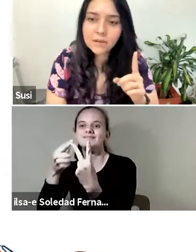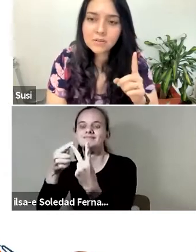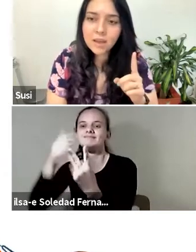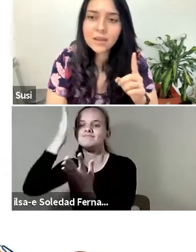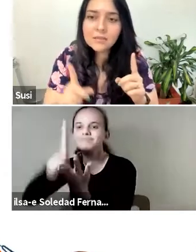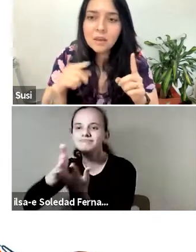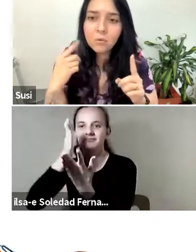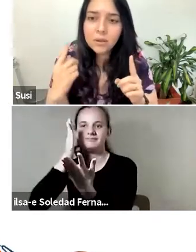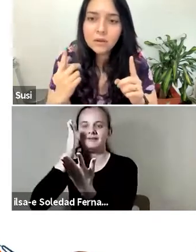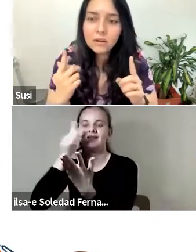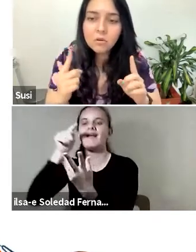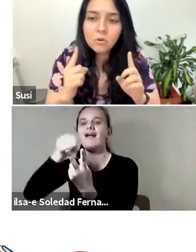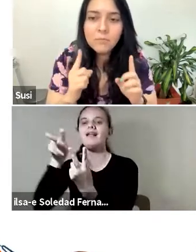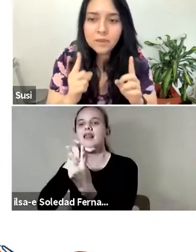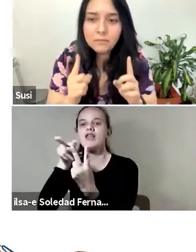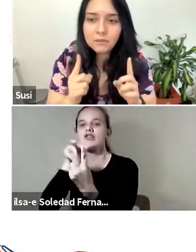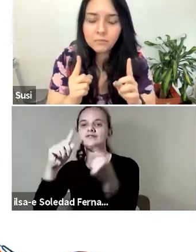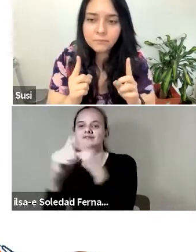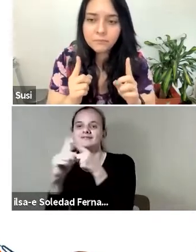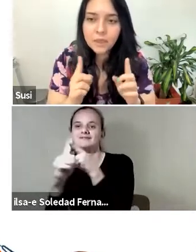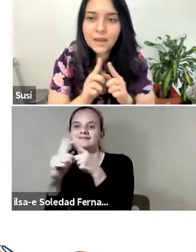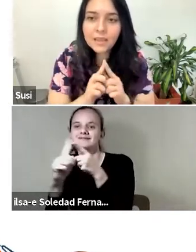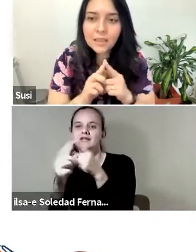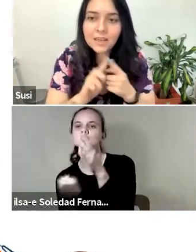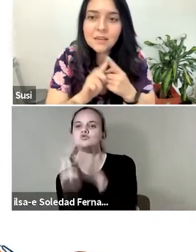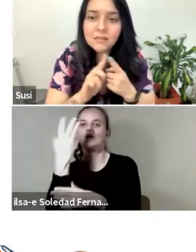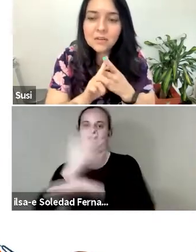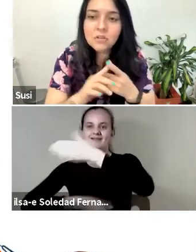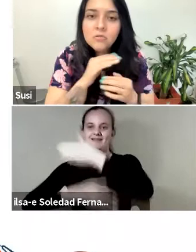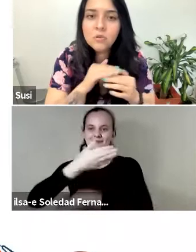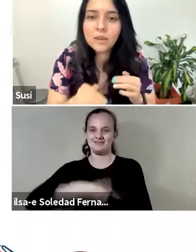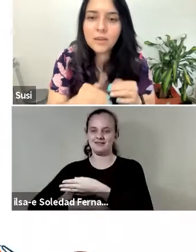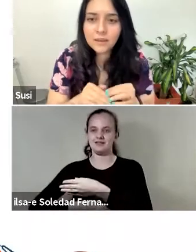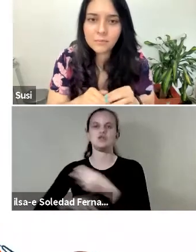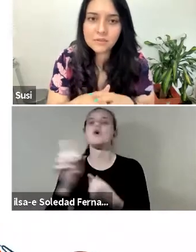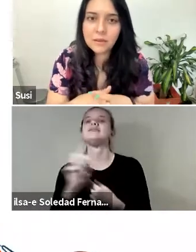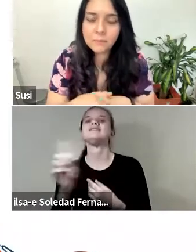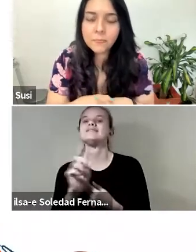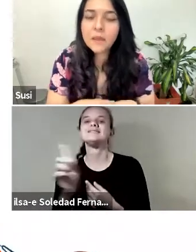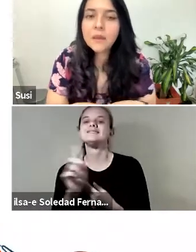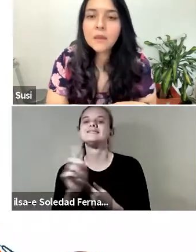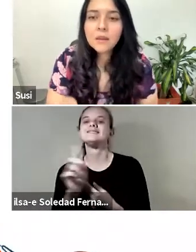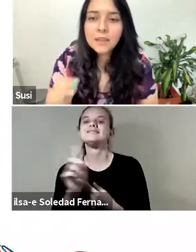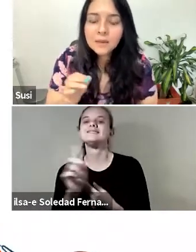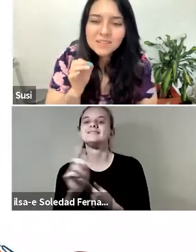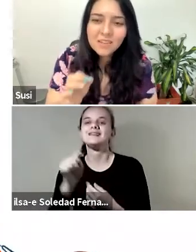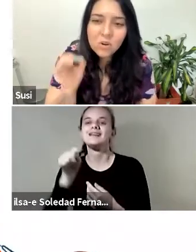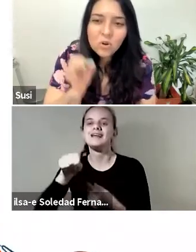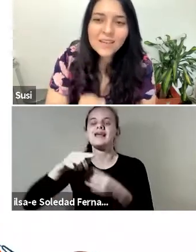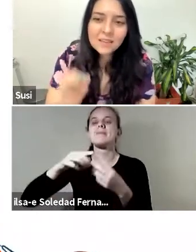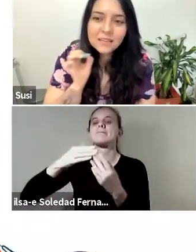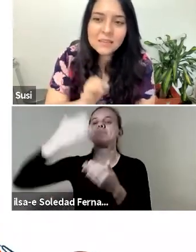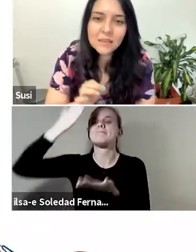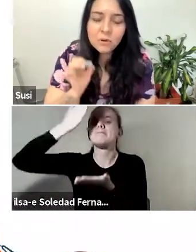Una persona que se encuentra con un impedimento. Ahí, en esa interacción, surge la discapacidad. La discapacidad